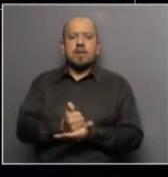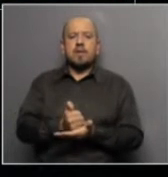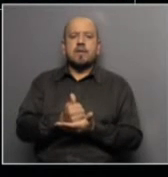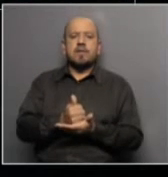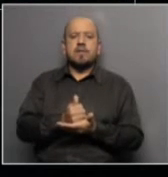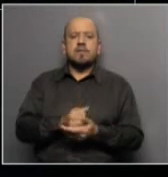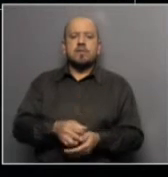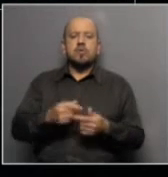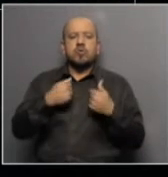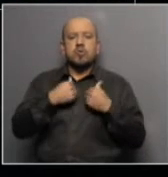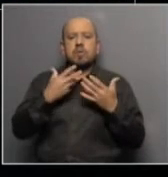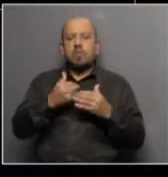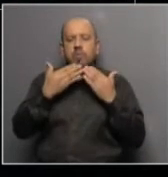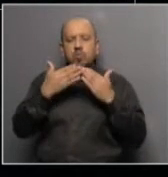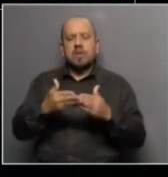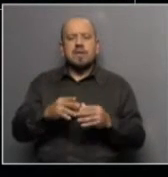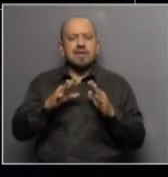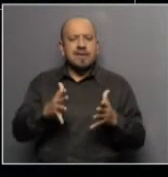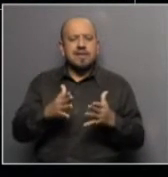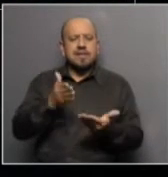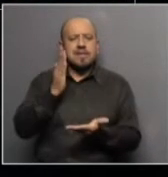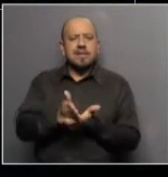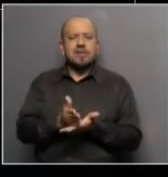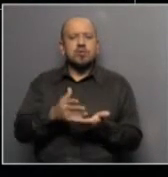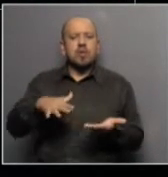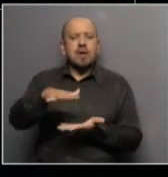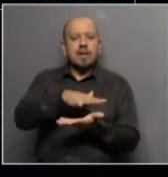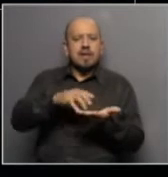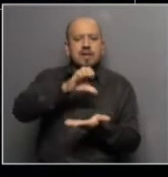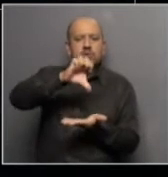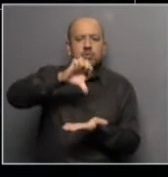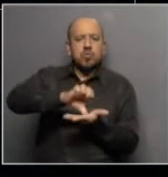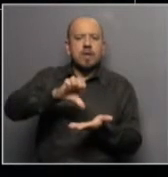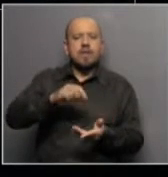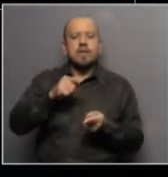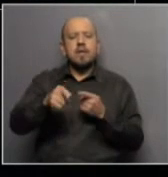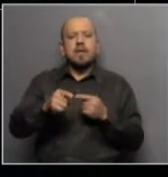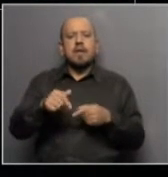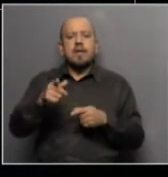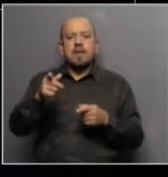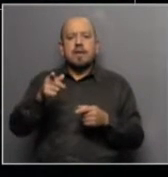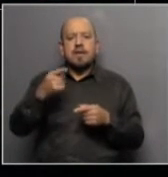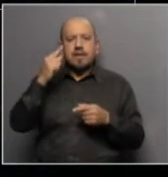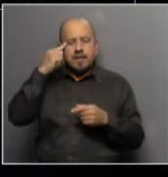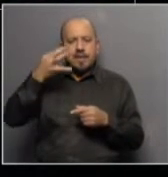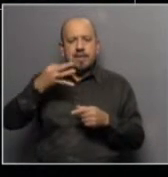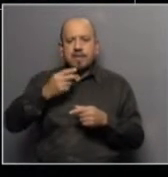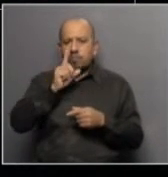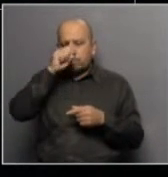públicos, y queríamos preguntarte qué se entiende por derecho a la ciudad y cómo es desde tu percepción la realidad montevideana.